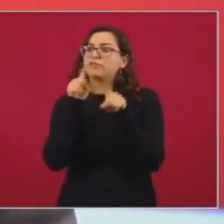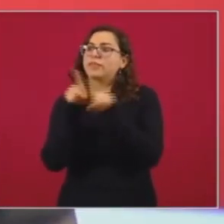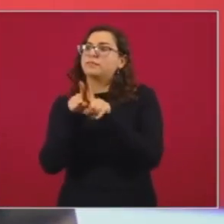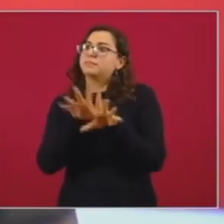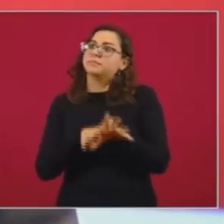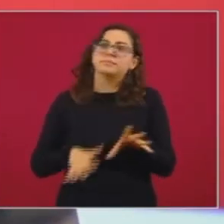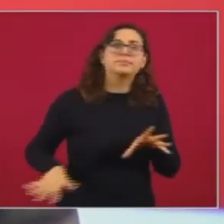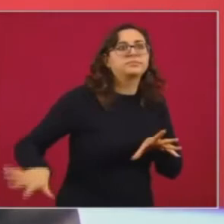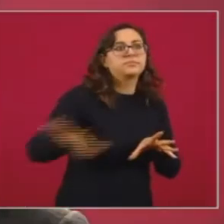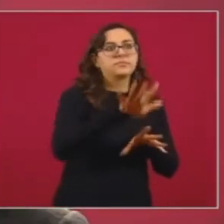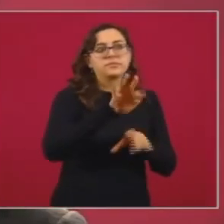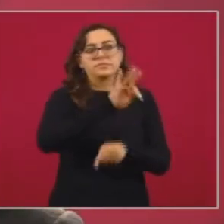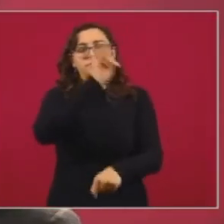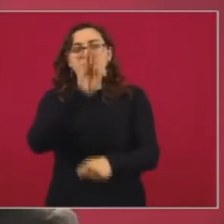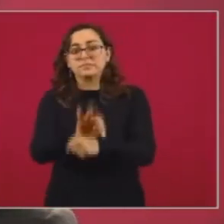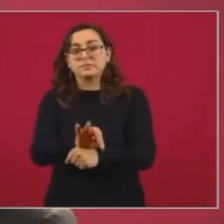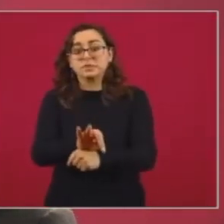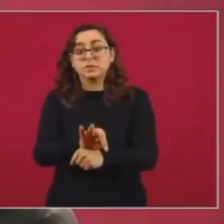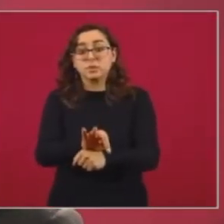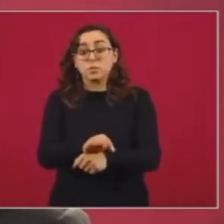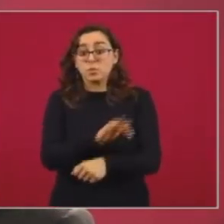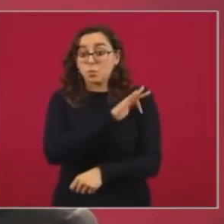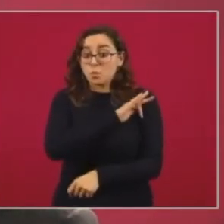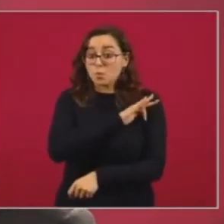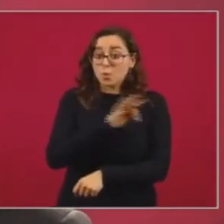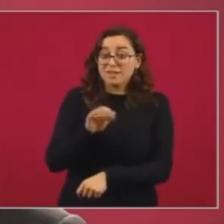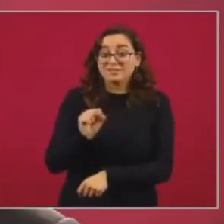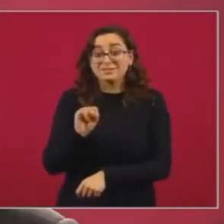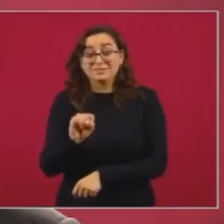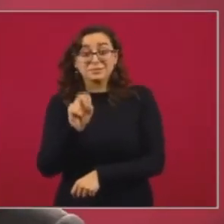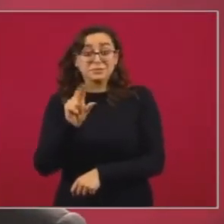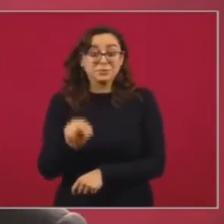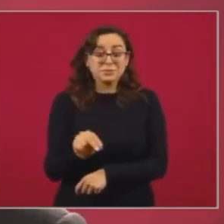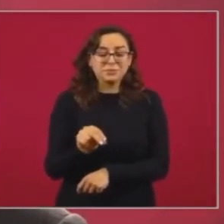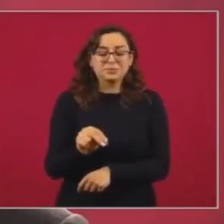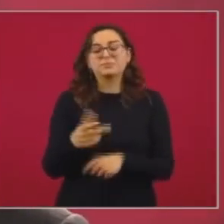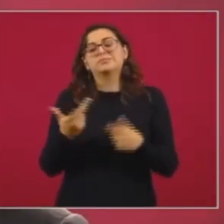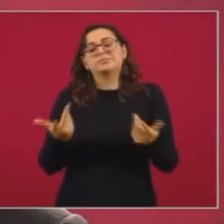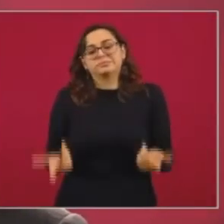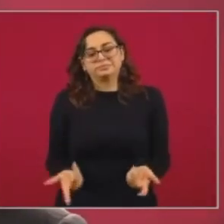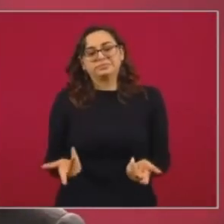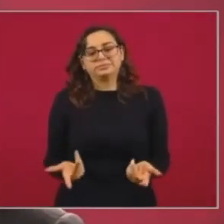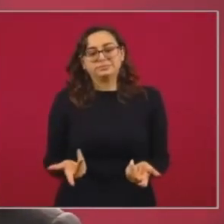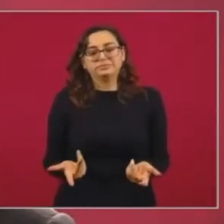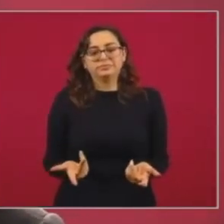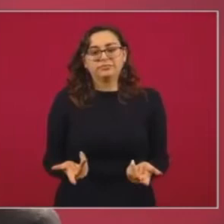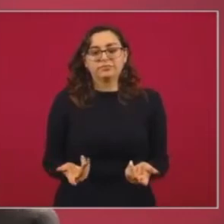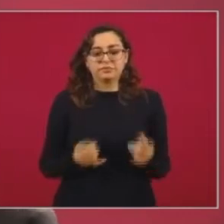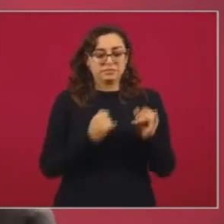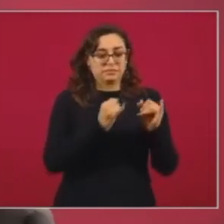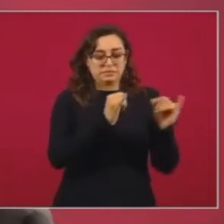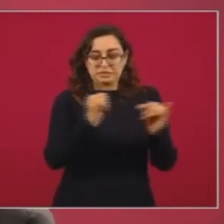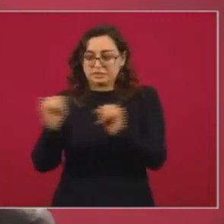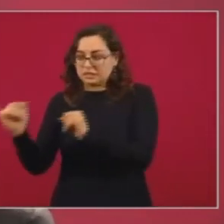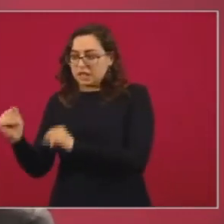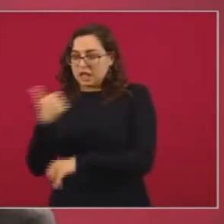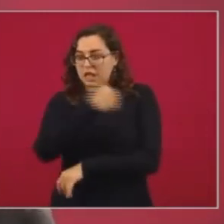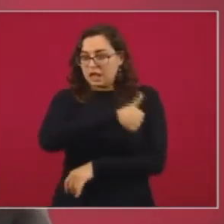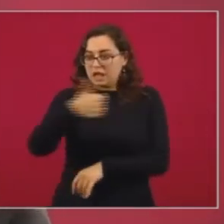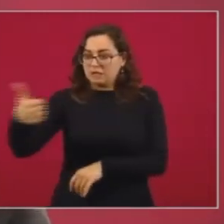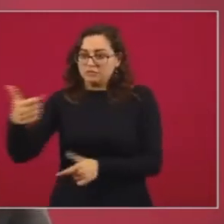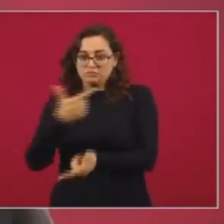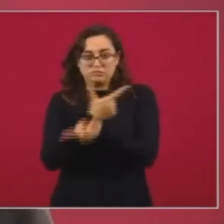demás. Y en general este debate se resuelve respetando las libertades individuales.